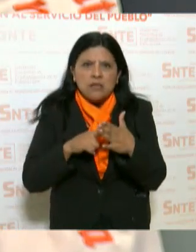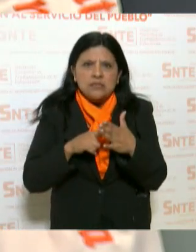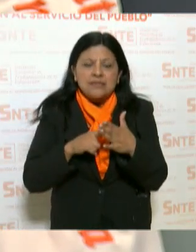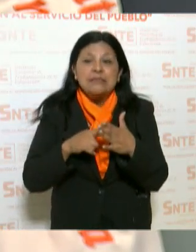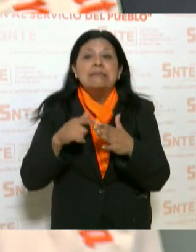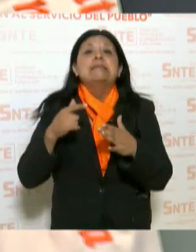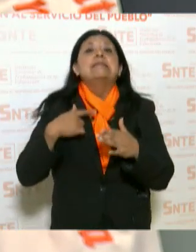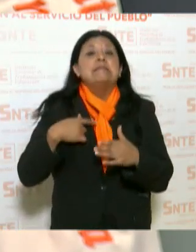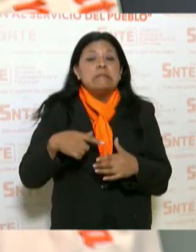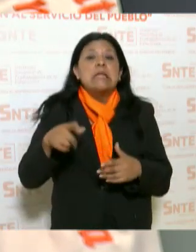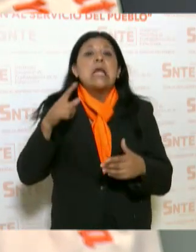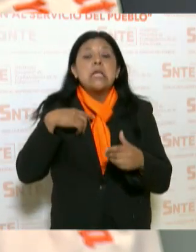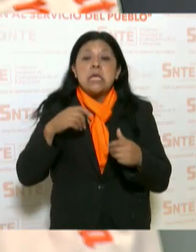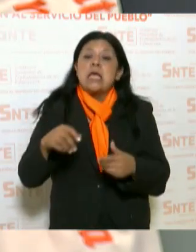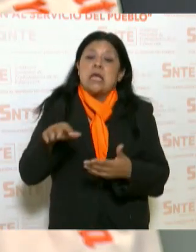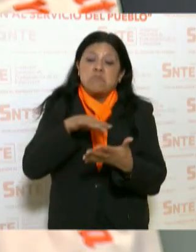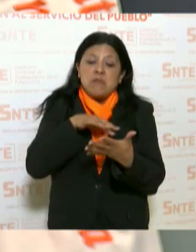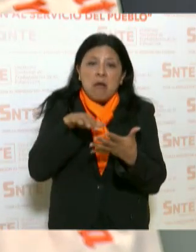oficios.